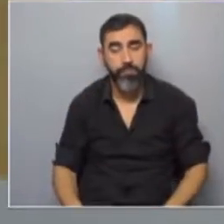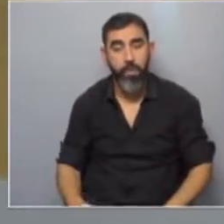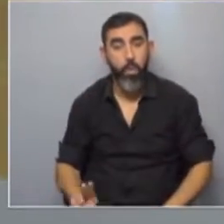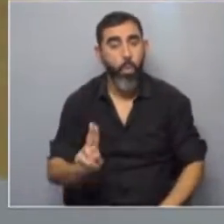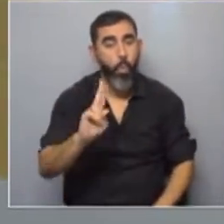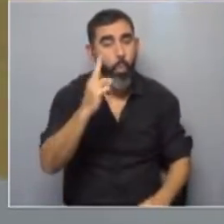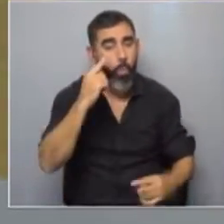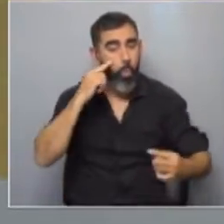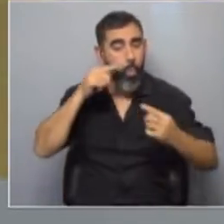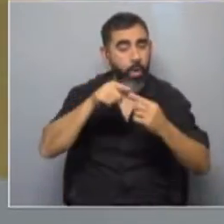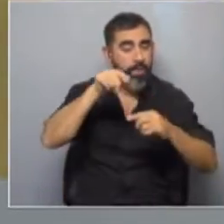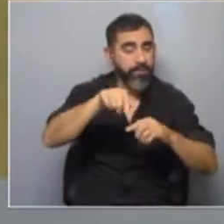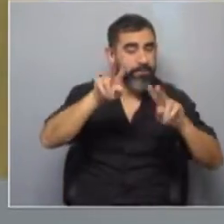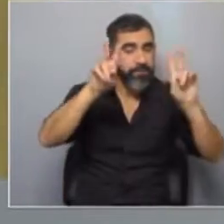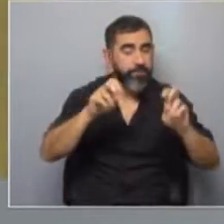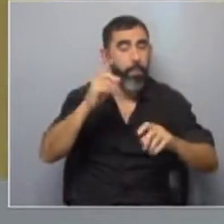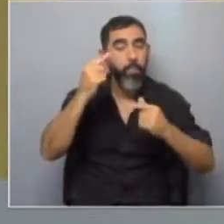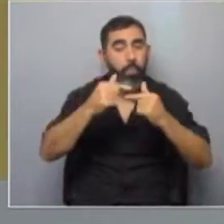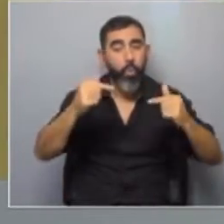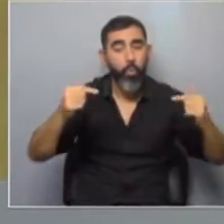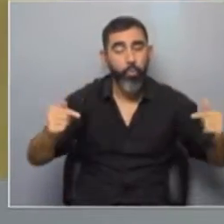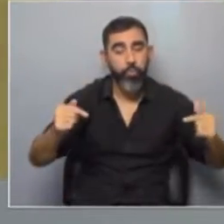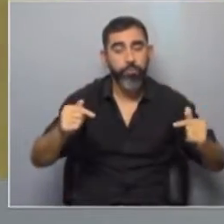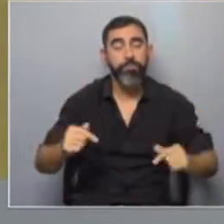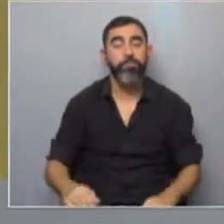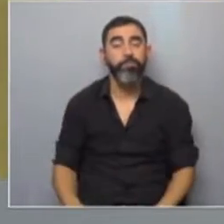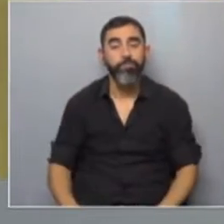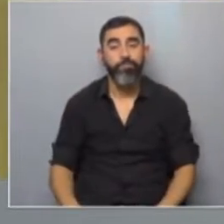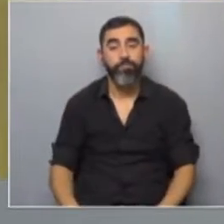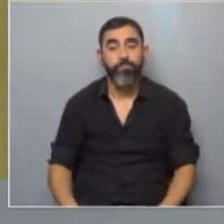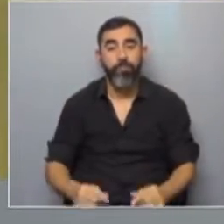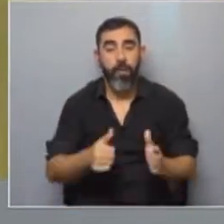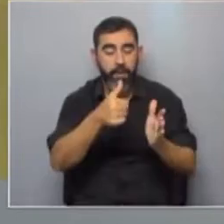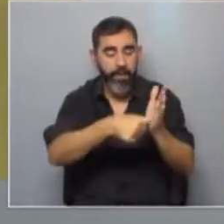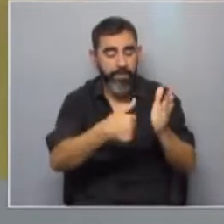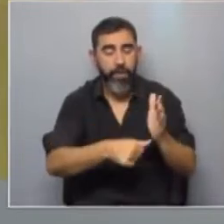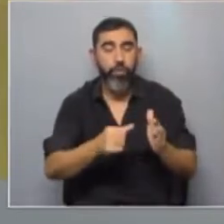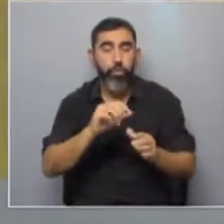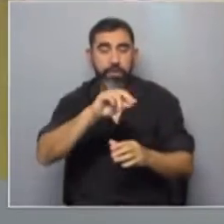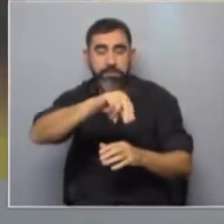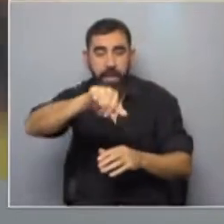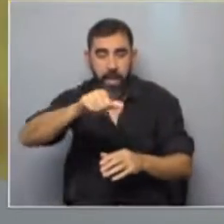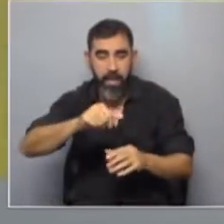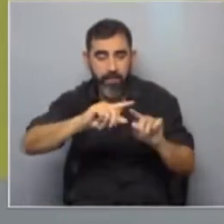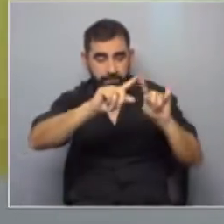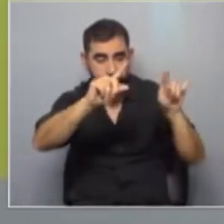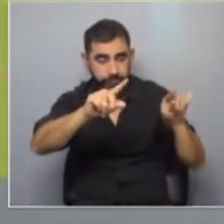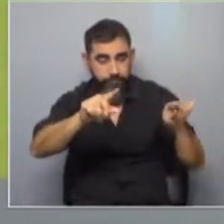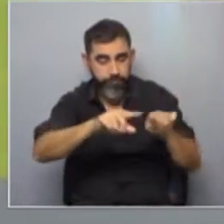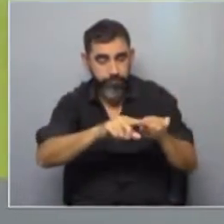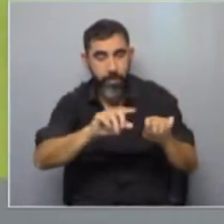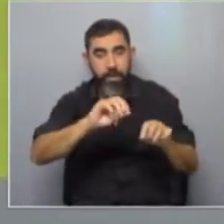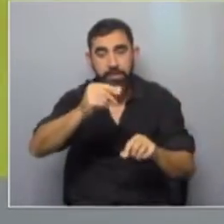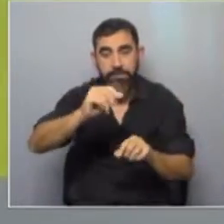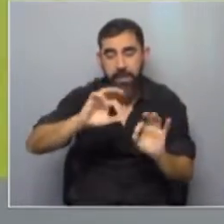se ha enfocado en eso, en los productos que tienen, bueno, el rotulado de exceso de sodio, también de bueno, no tener la